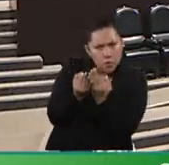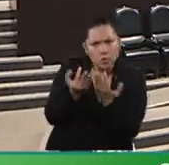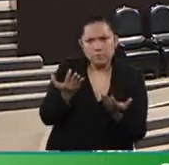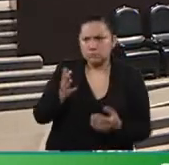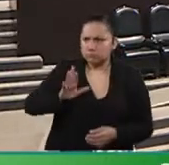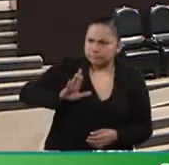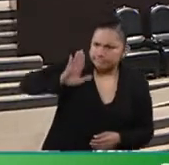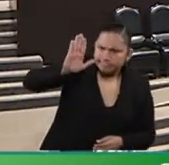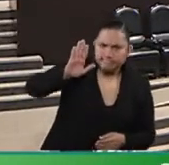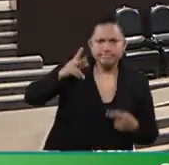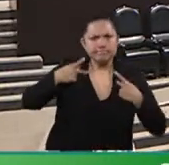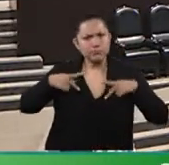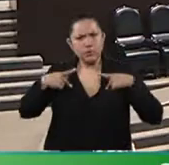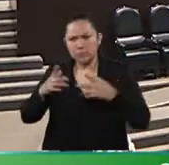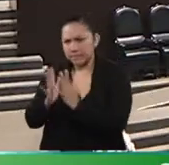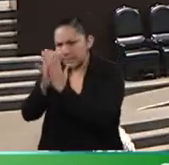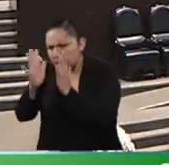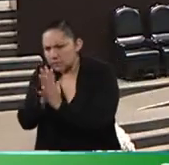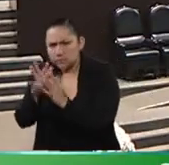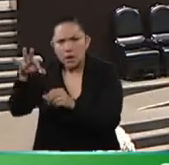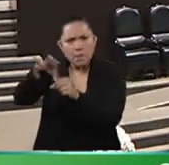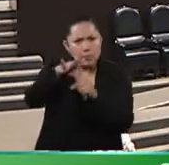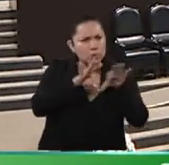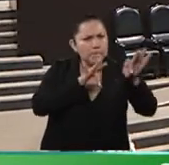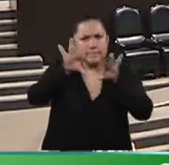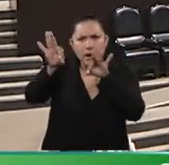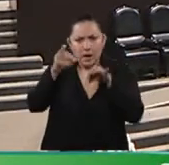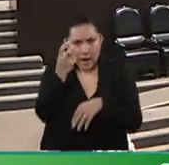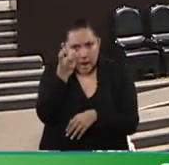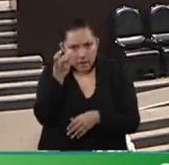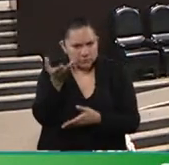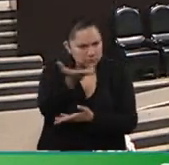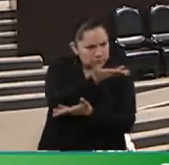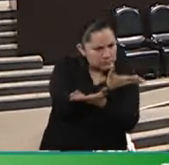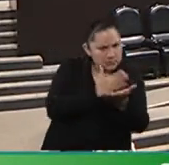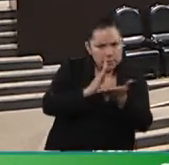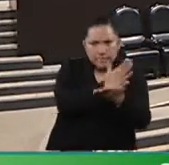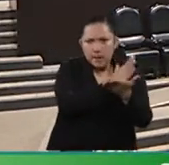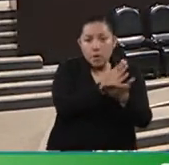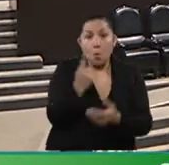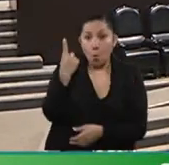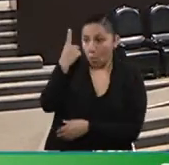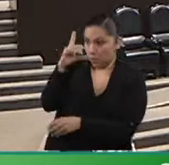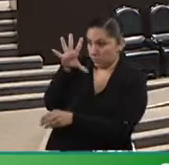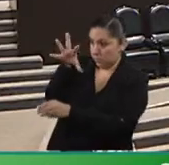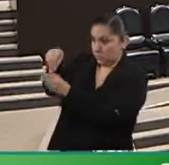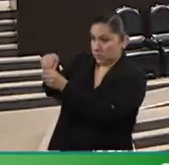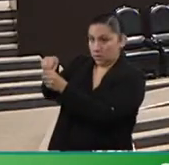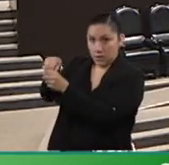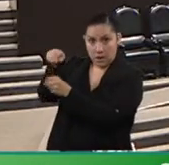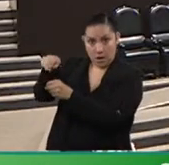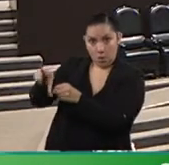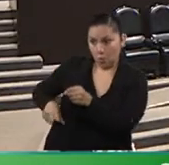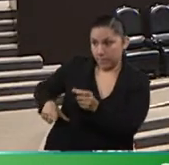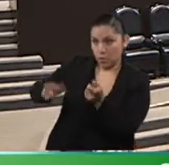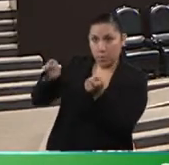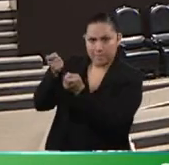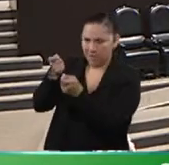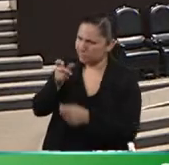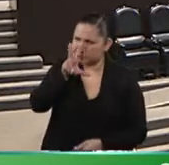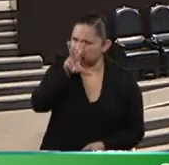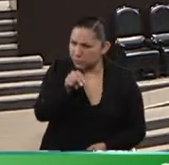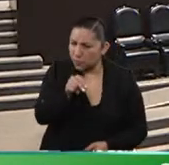mal llamada reforma al poder judicial no va a resolver el problema en nuestras calles todo